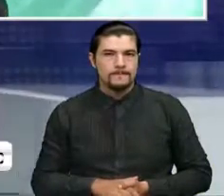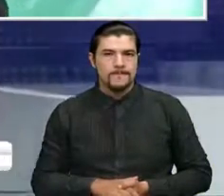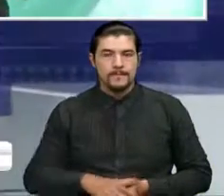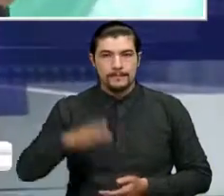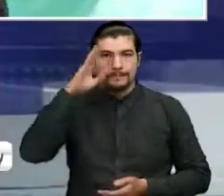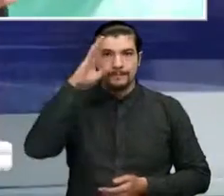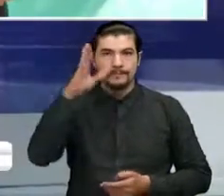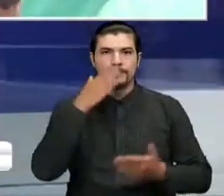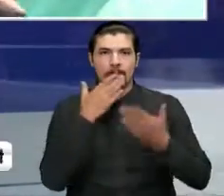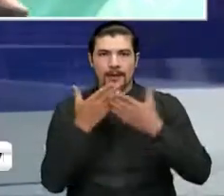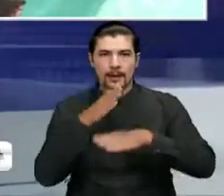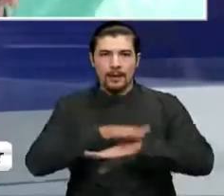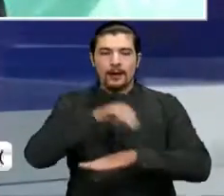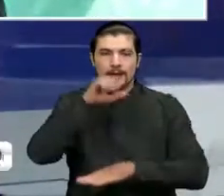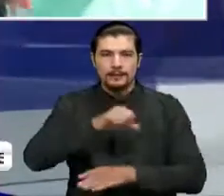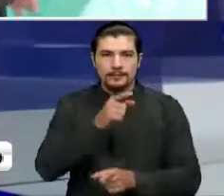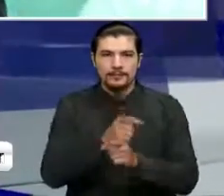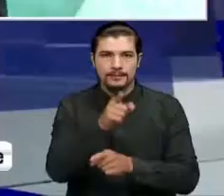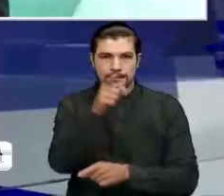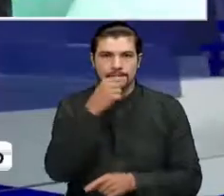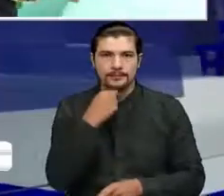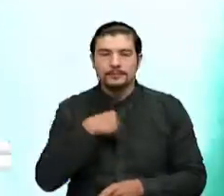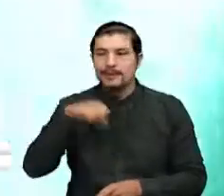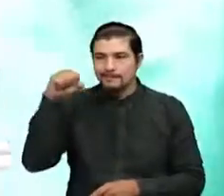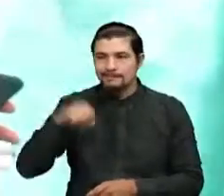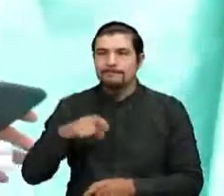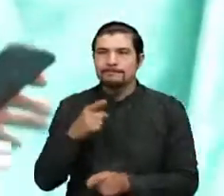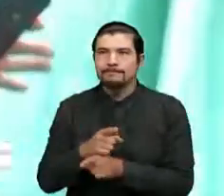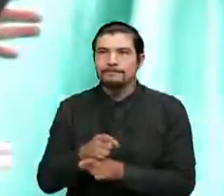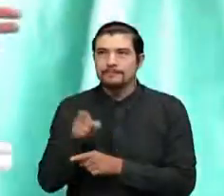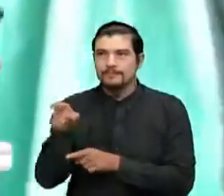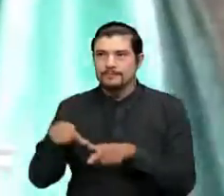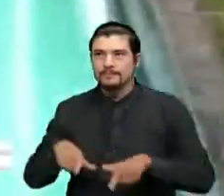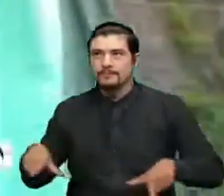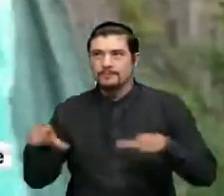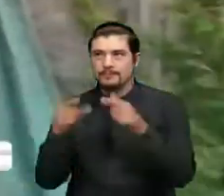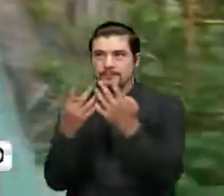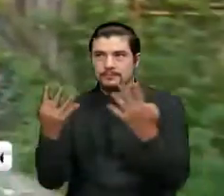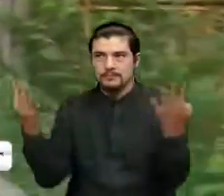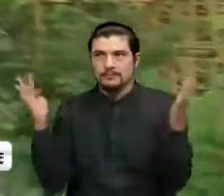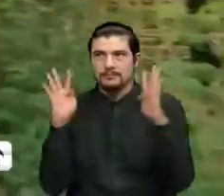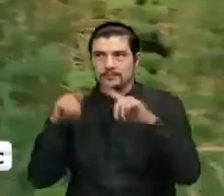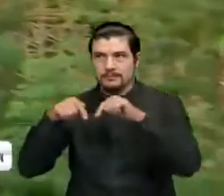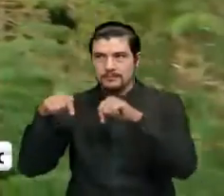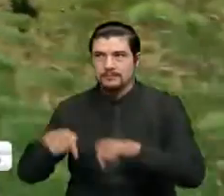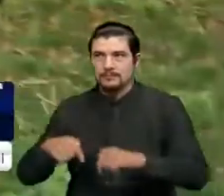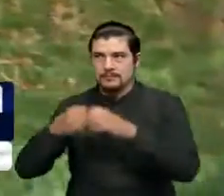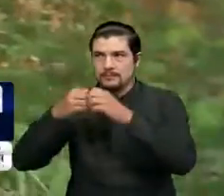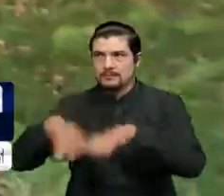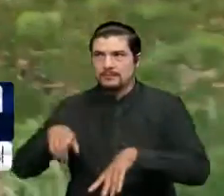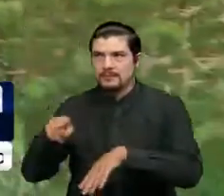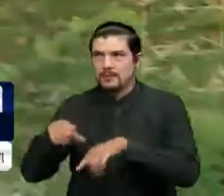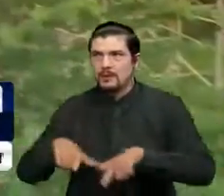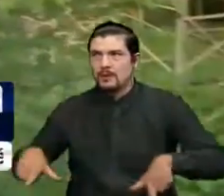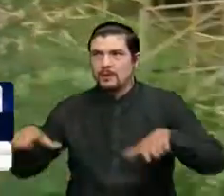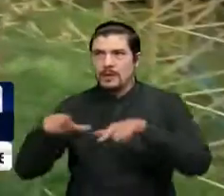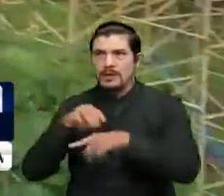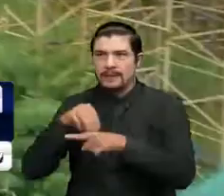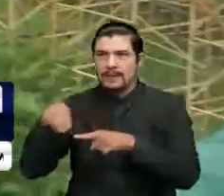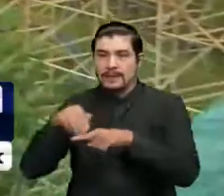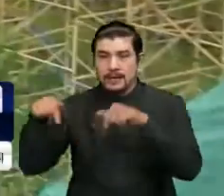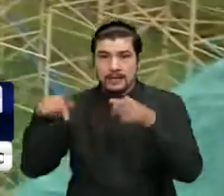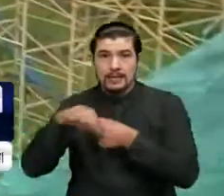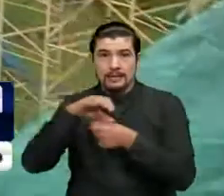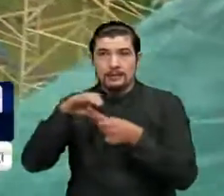buenas tardes así como lo mencionan en completo abandono se encuentra el encerramiento del elefante blanco de la estación de metro línea en la